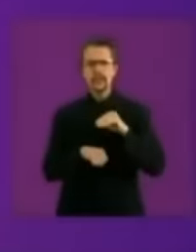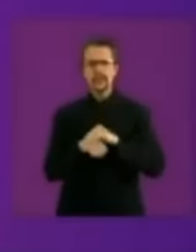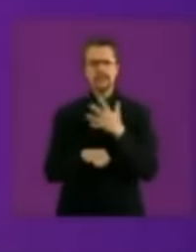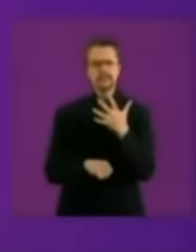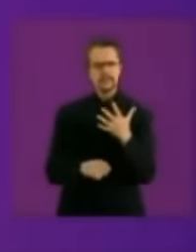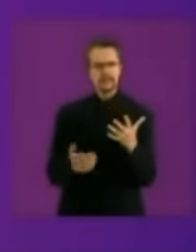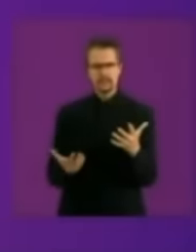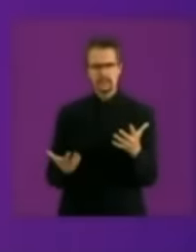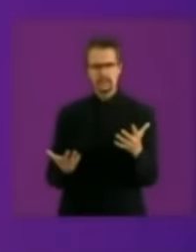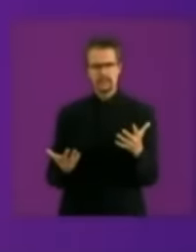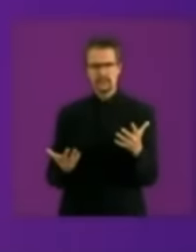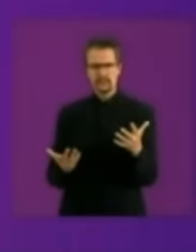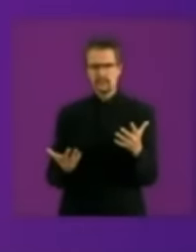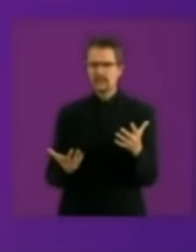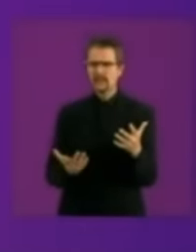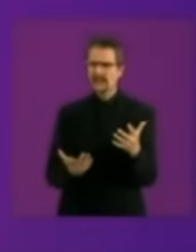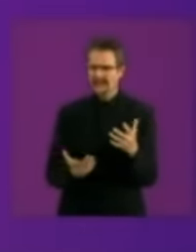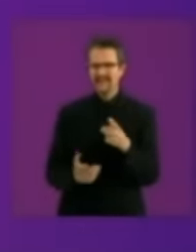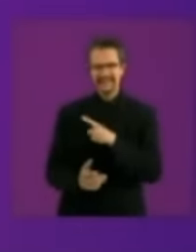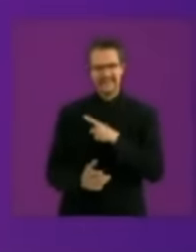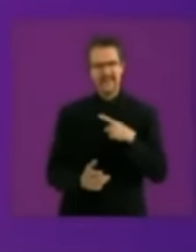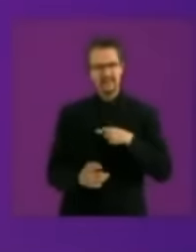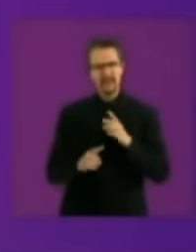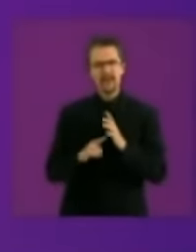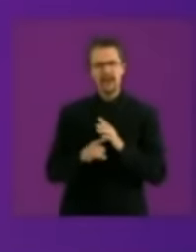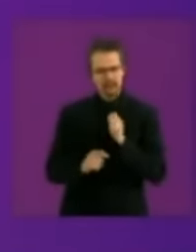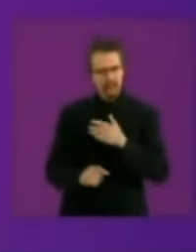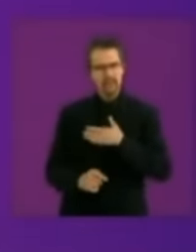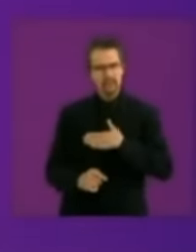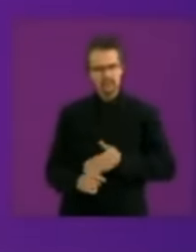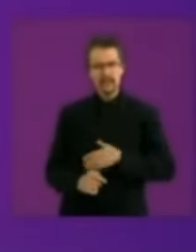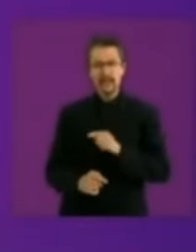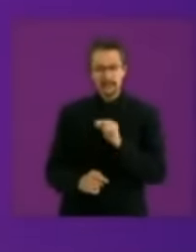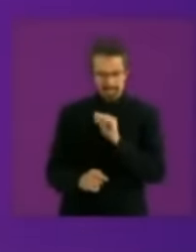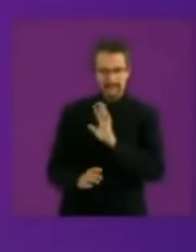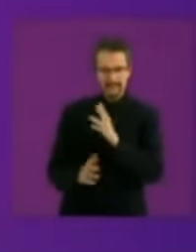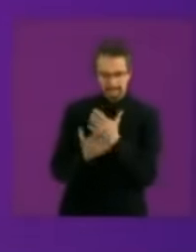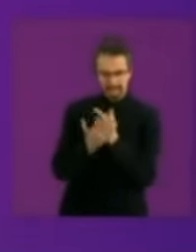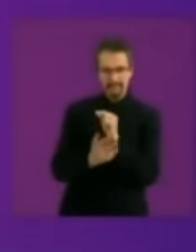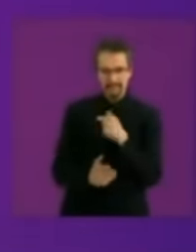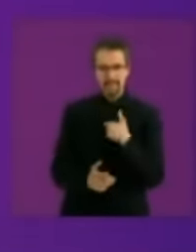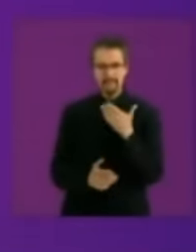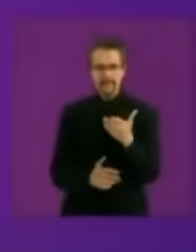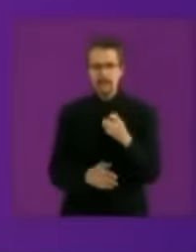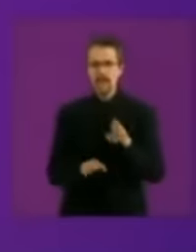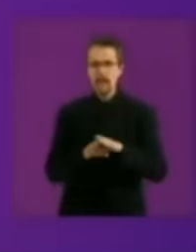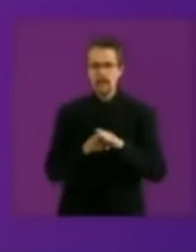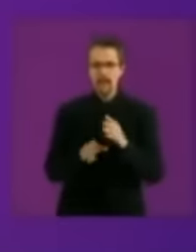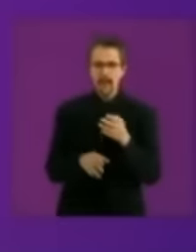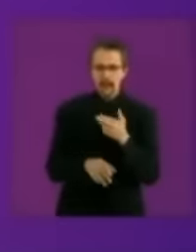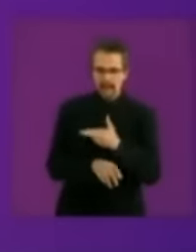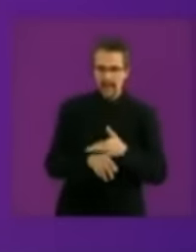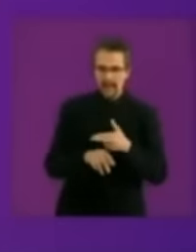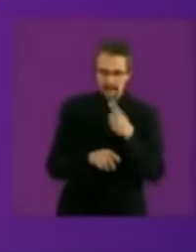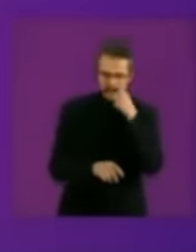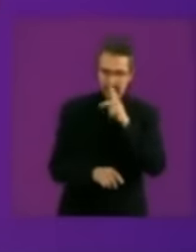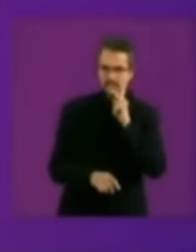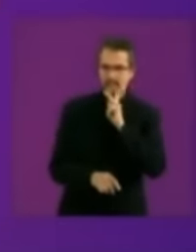tiene la obligación de tener todo perfectamente resuelto desde el punto de vista